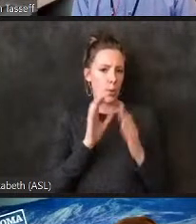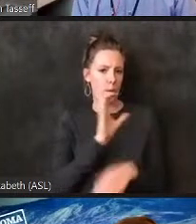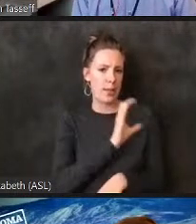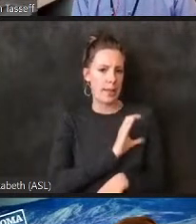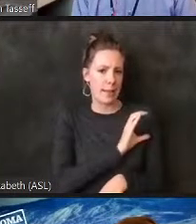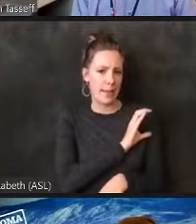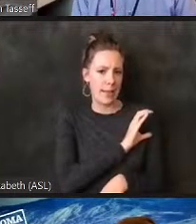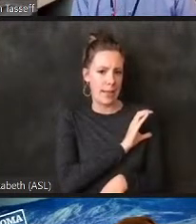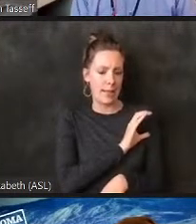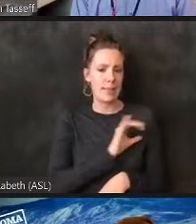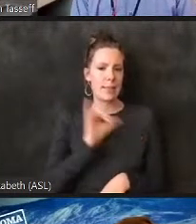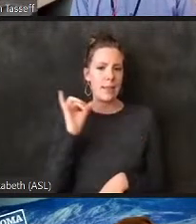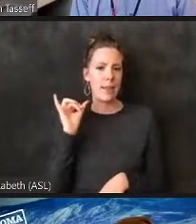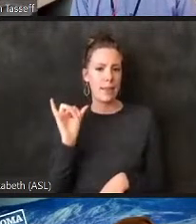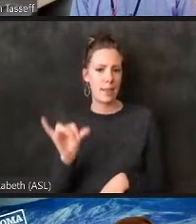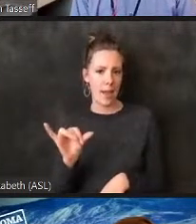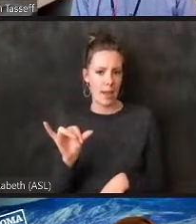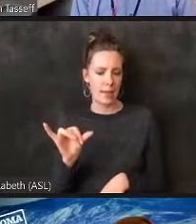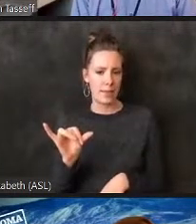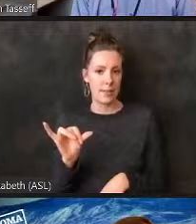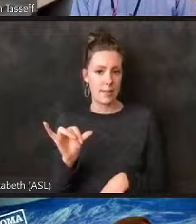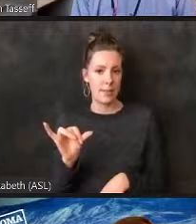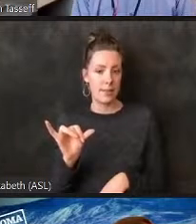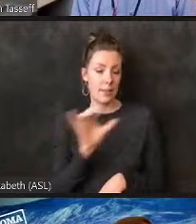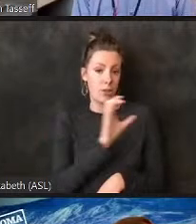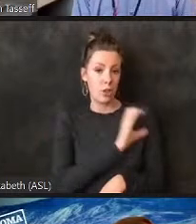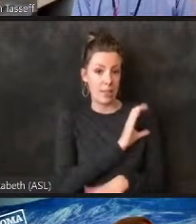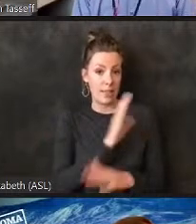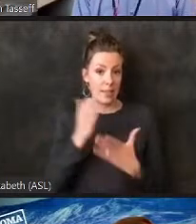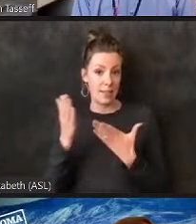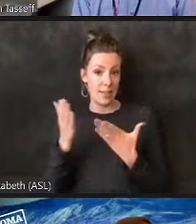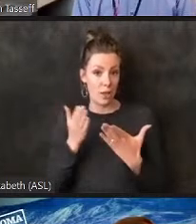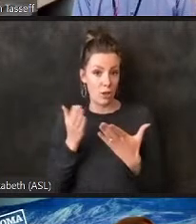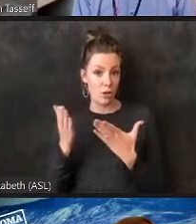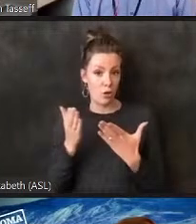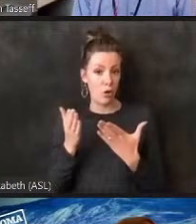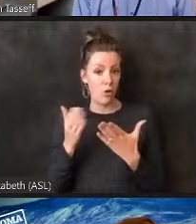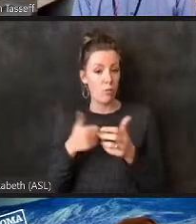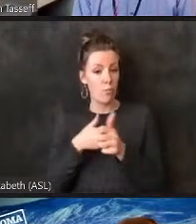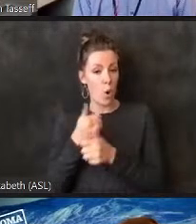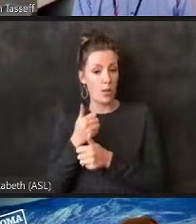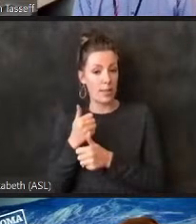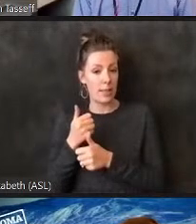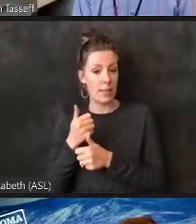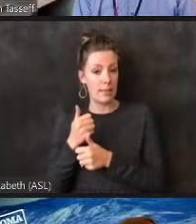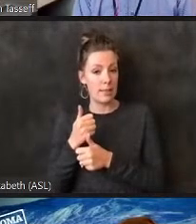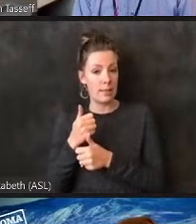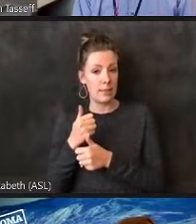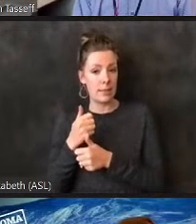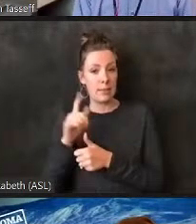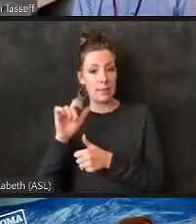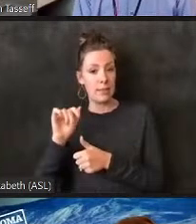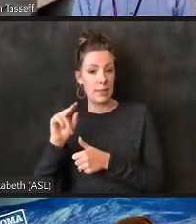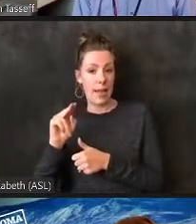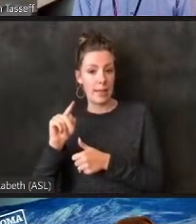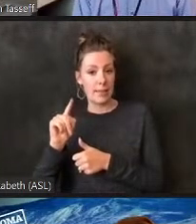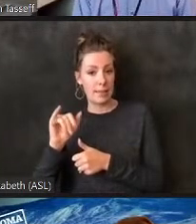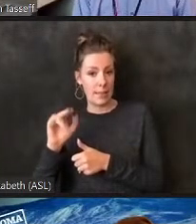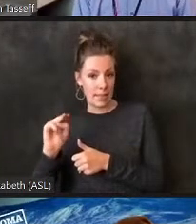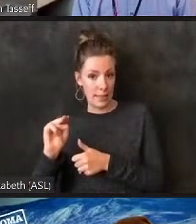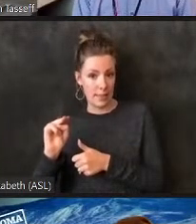That that these are clinics that serve largely Latinx communities, that they don't have